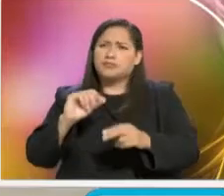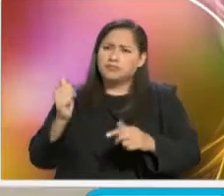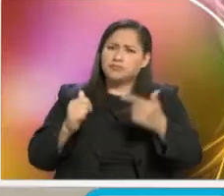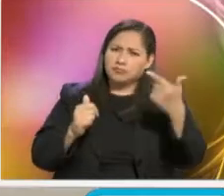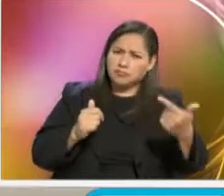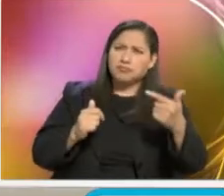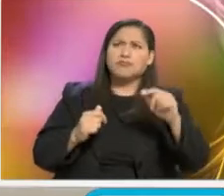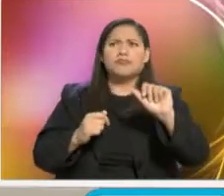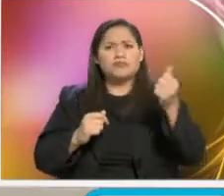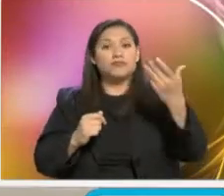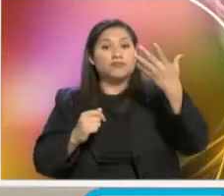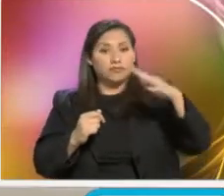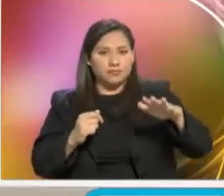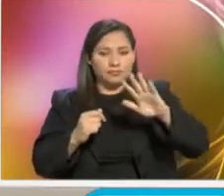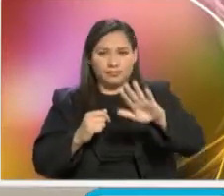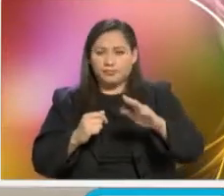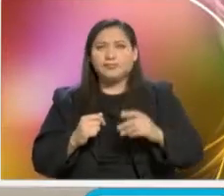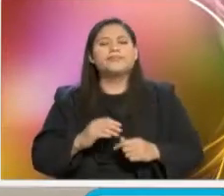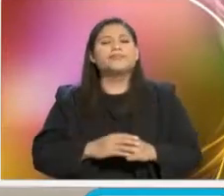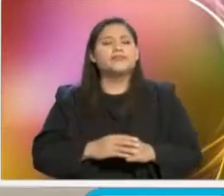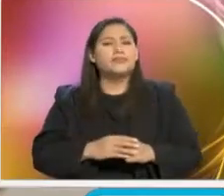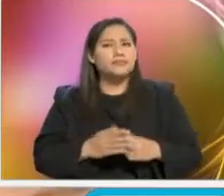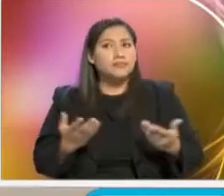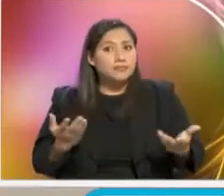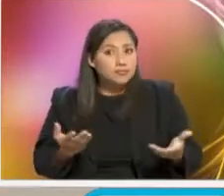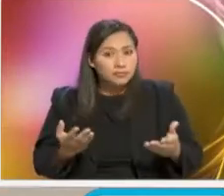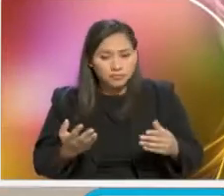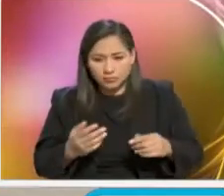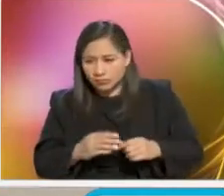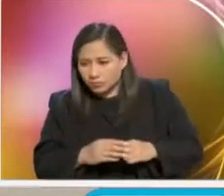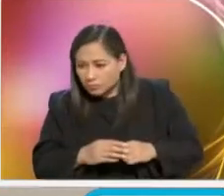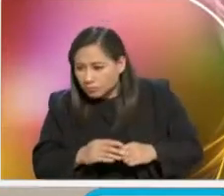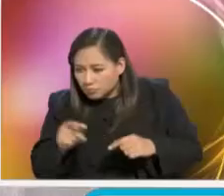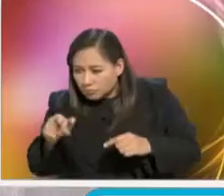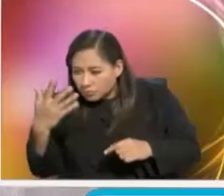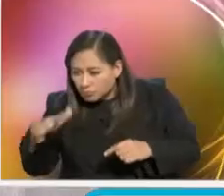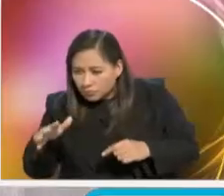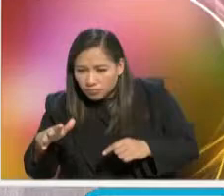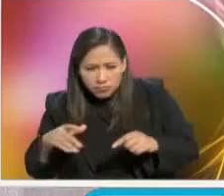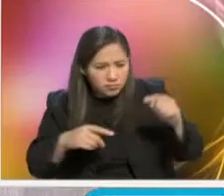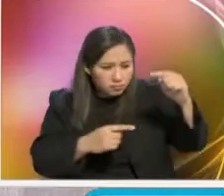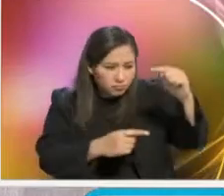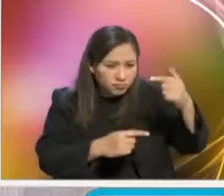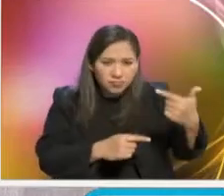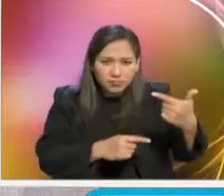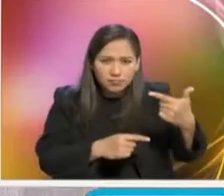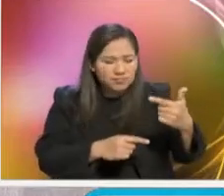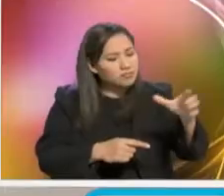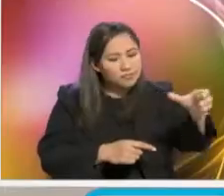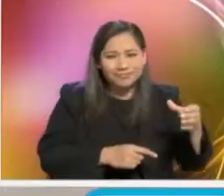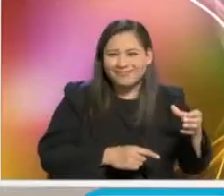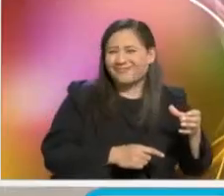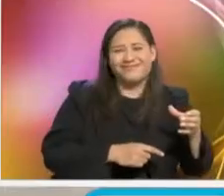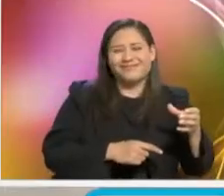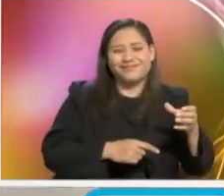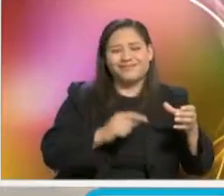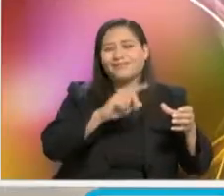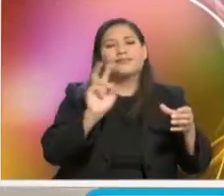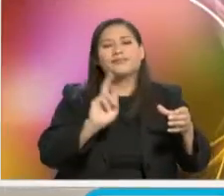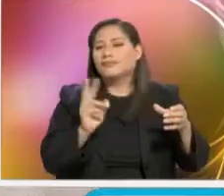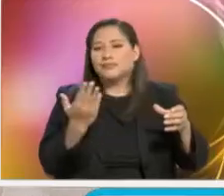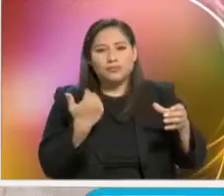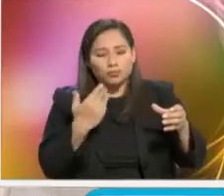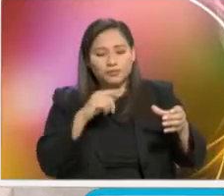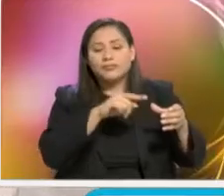tienen 10. No significa que por eso vas a agarrar el de 7. Claro. Definitivamente un jugo de Tetra Pak se pierden vitaminas,